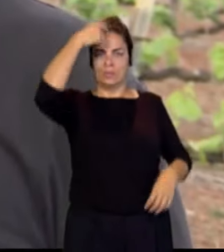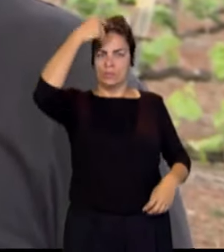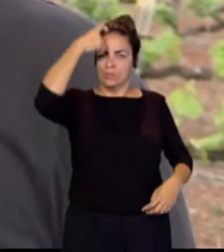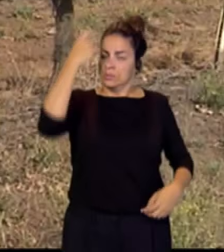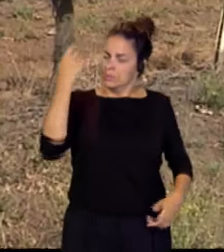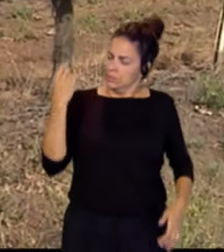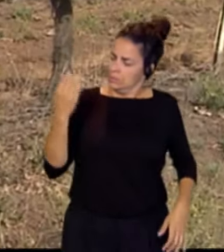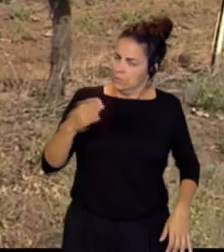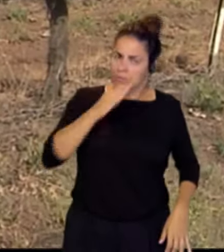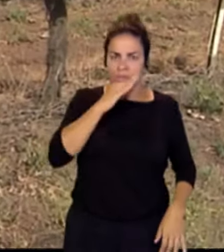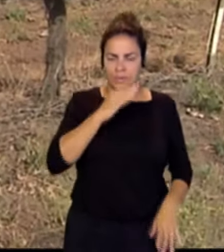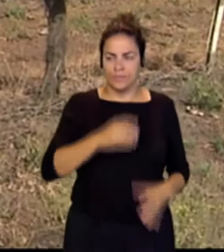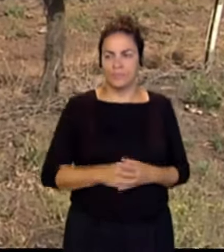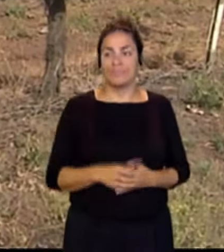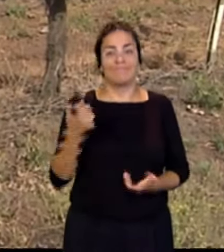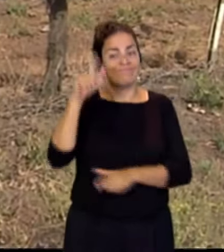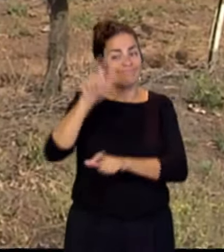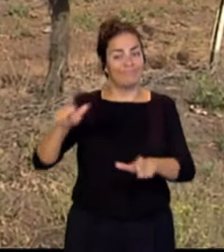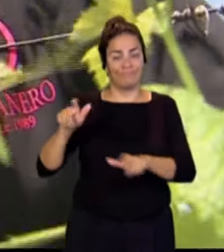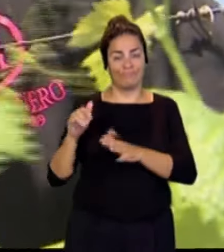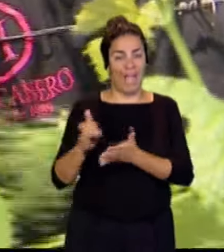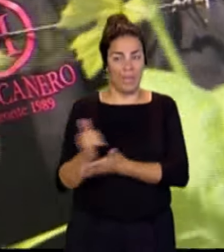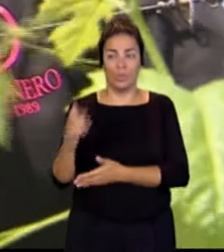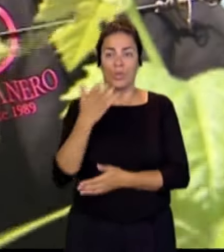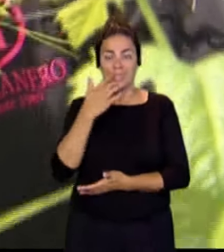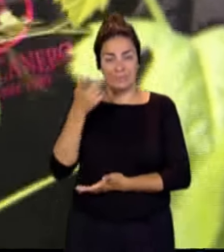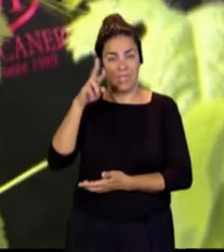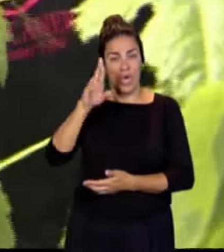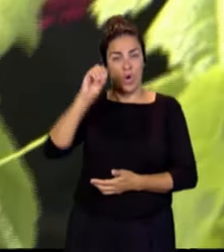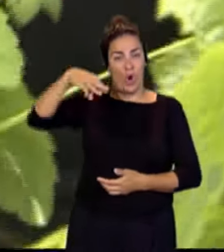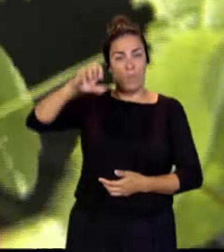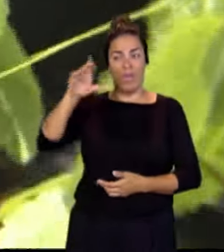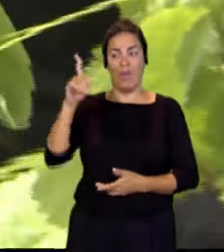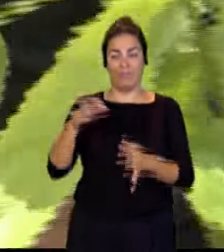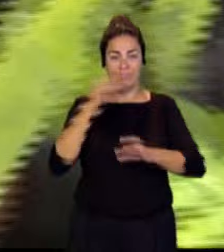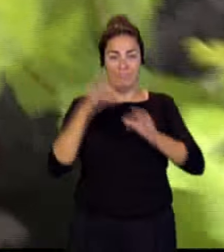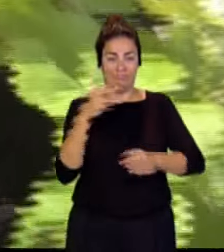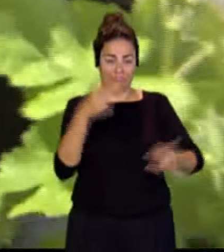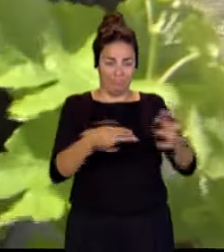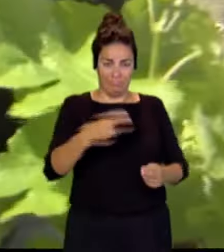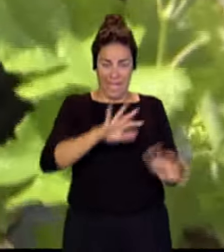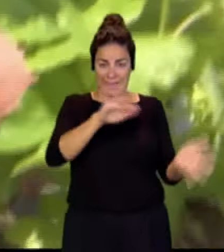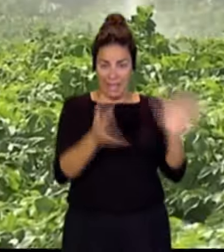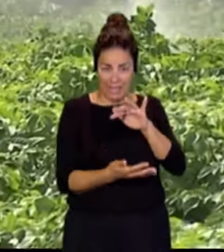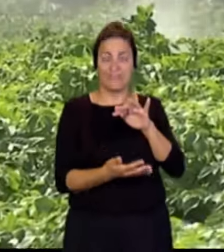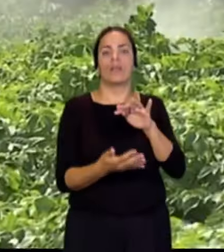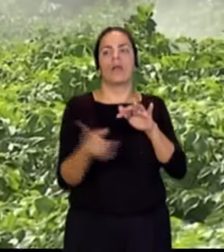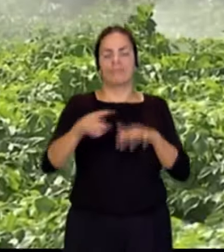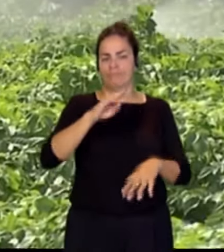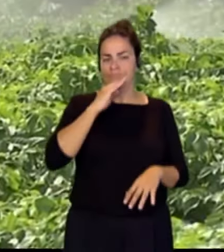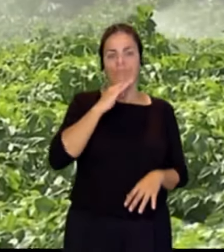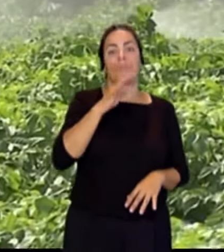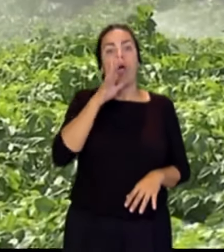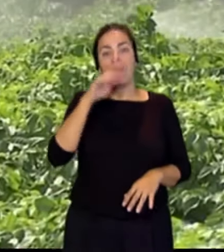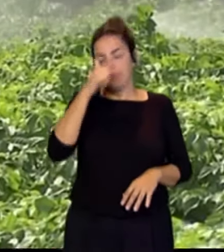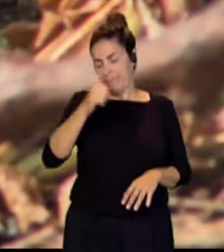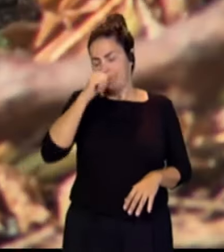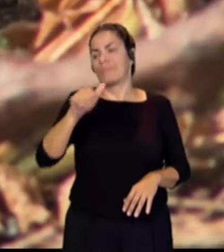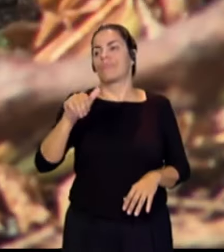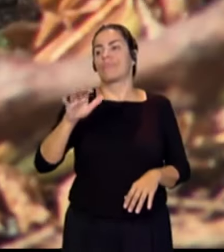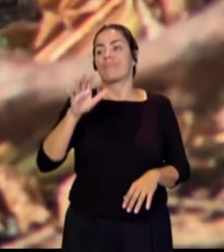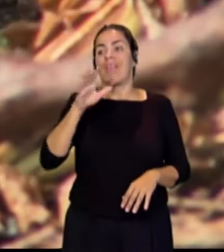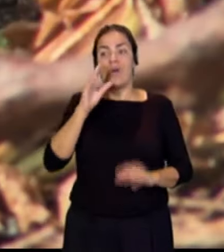adentro es el enfado de agricultores como Romeo viticultor en tegueste ahora sus viñas se enfrentan a las restricciones de agua esos pozos